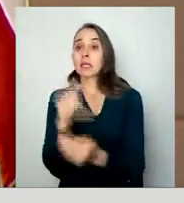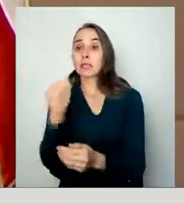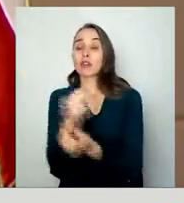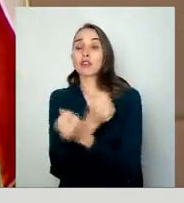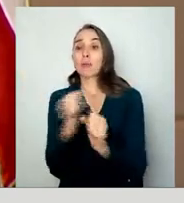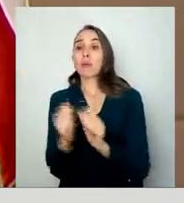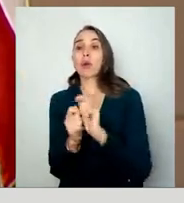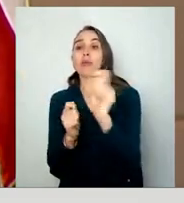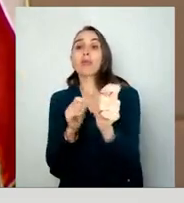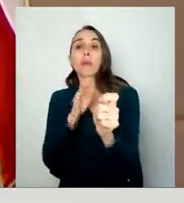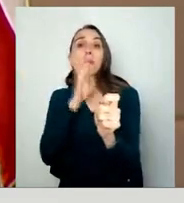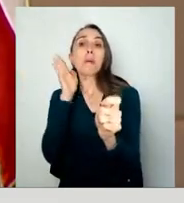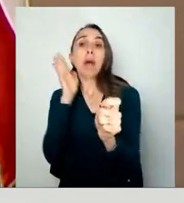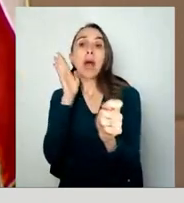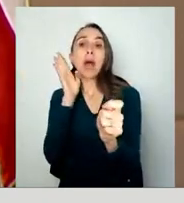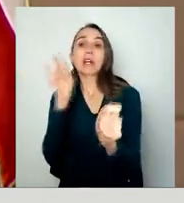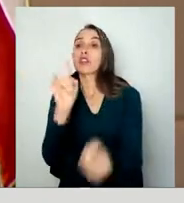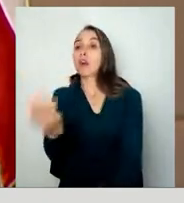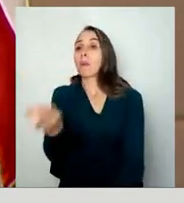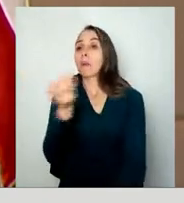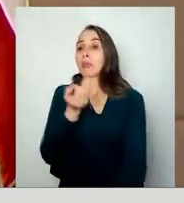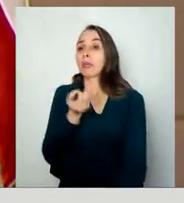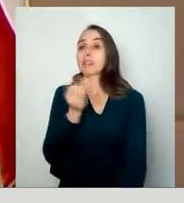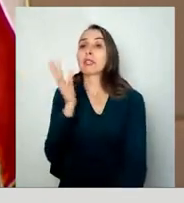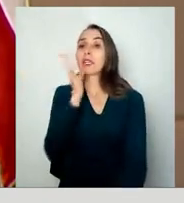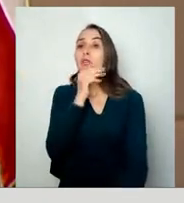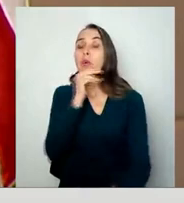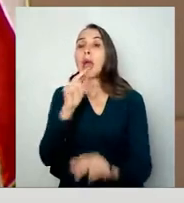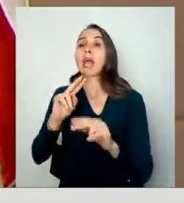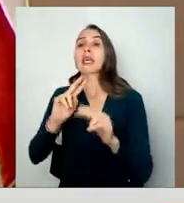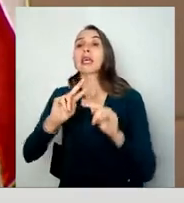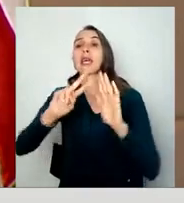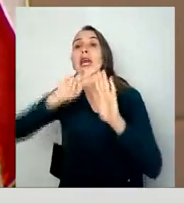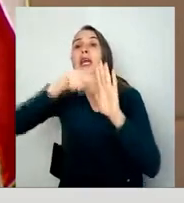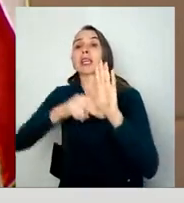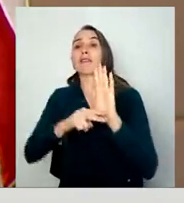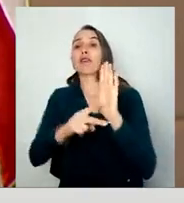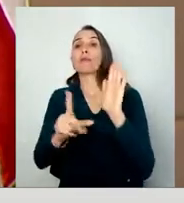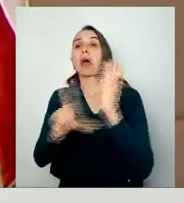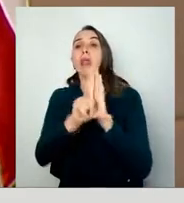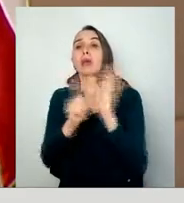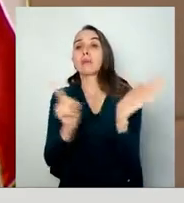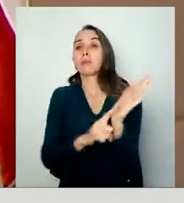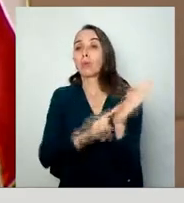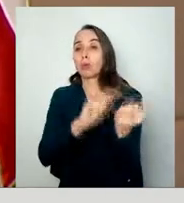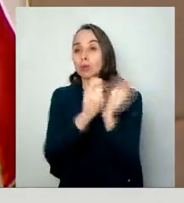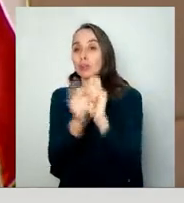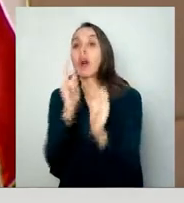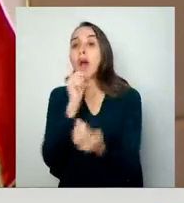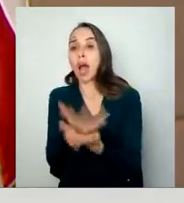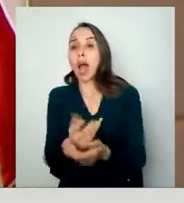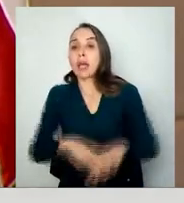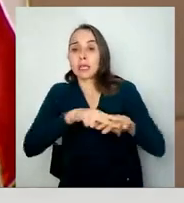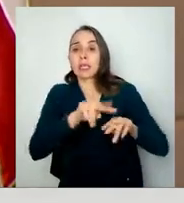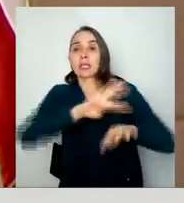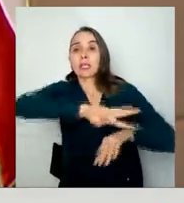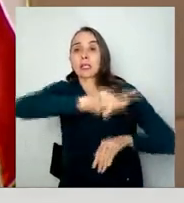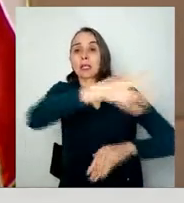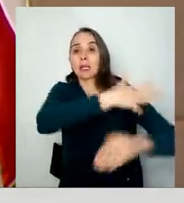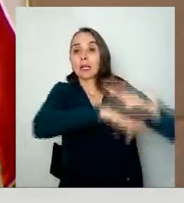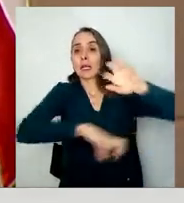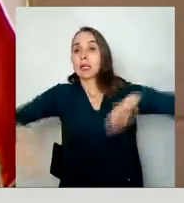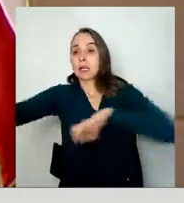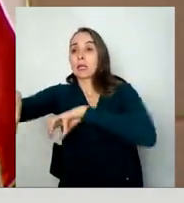y no me van a decir que es porque no hay reforma tributaria porque sabemos perfectamente que hay recursos que se han desviado a